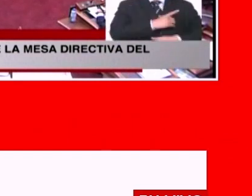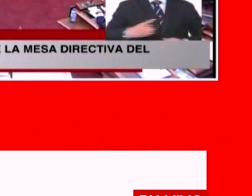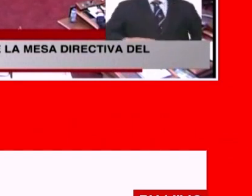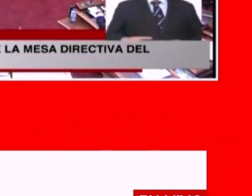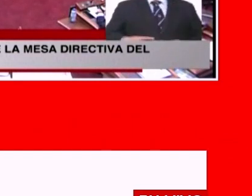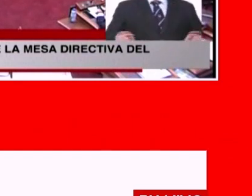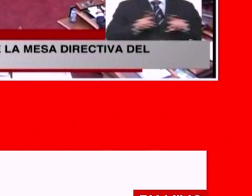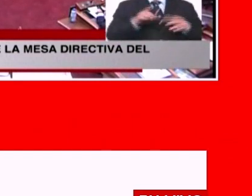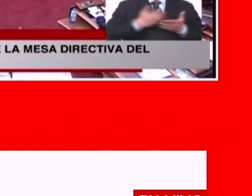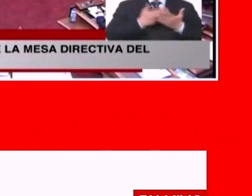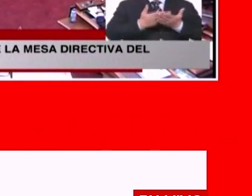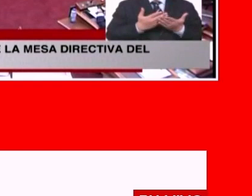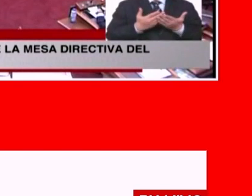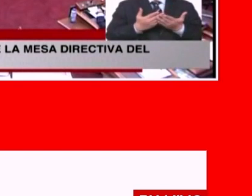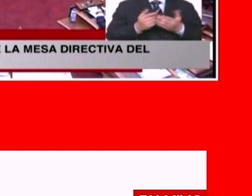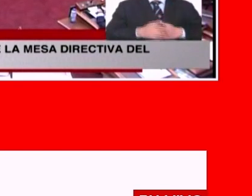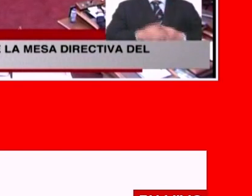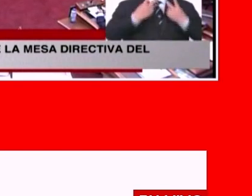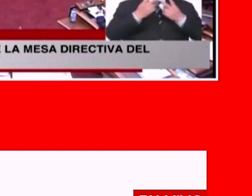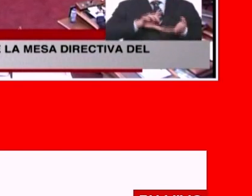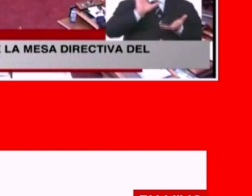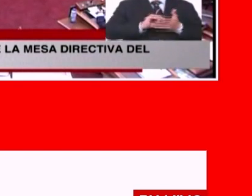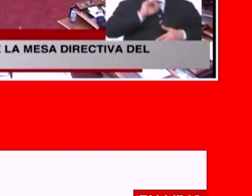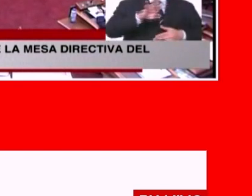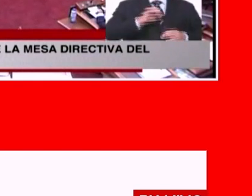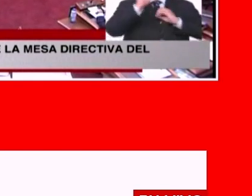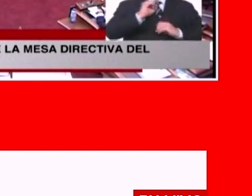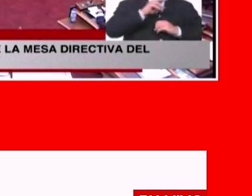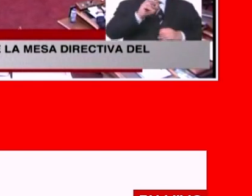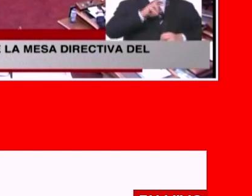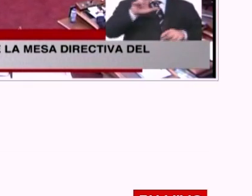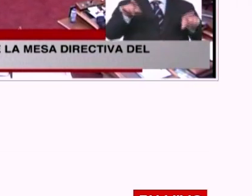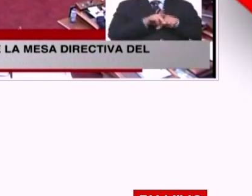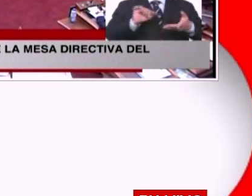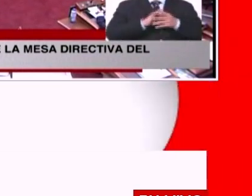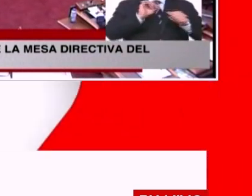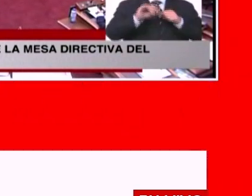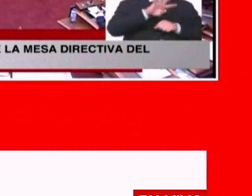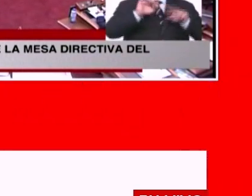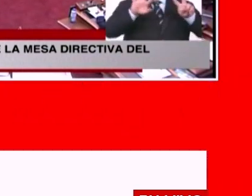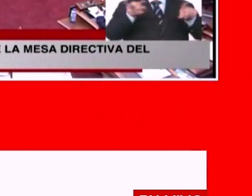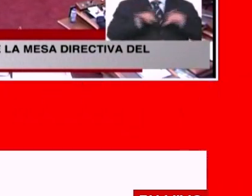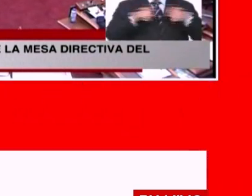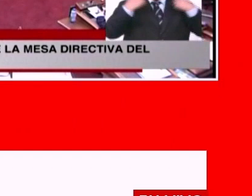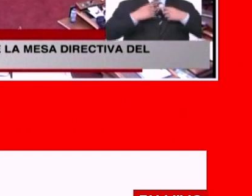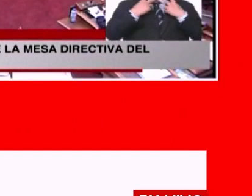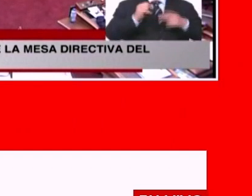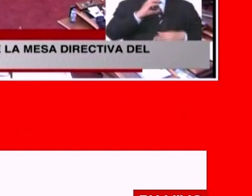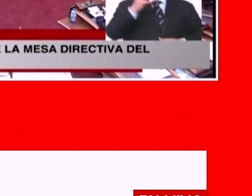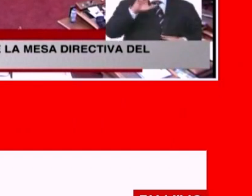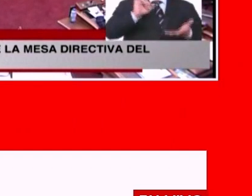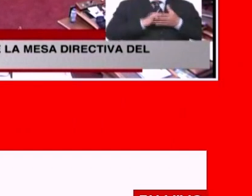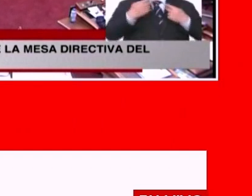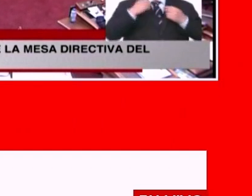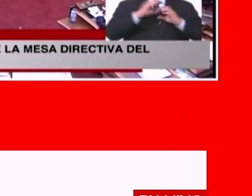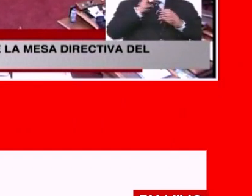batuta, sin embargo, él ha precisado que no solamente es en memoria de Hernando Guerra García, sino también que lo está haciendo por su